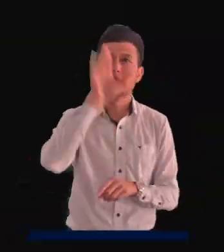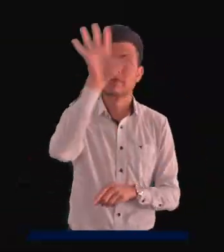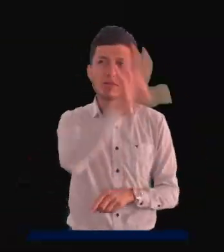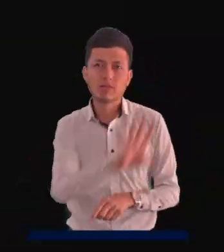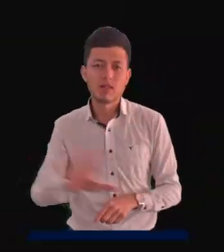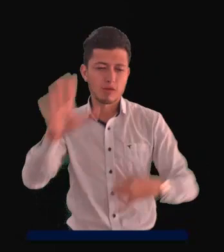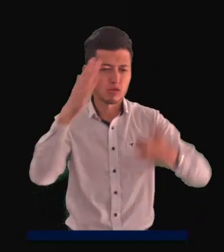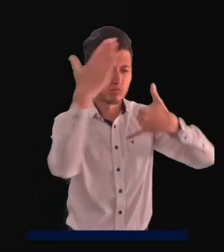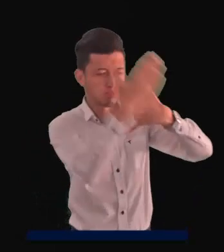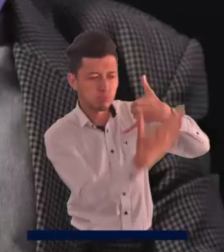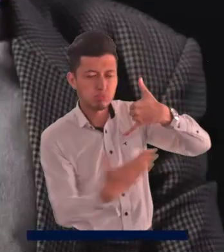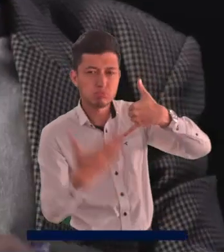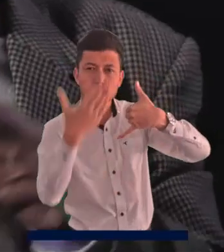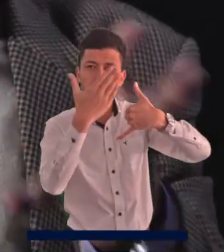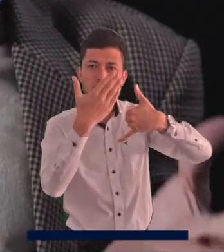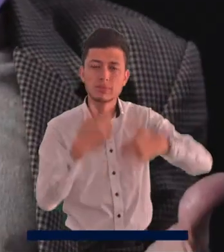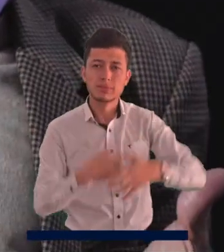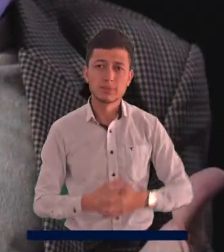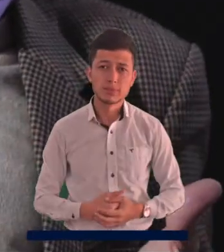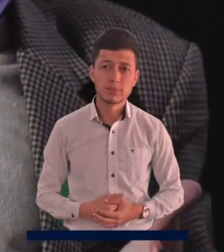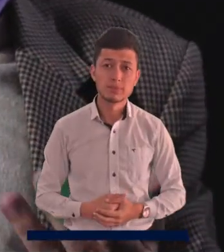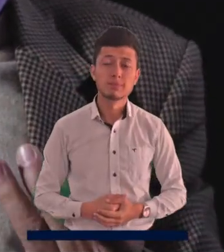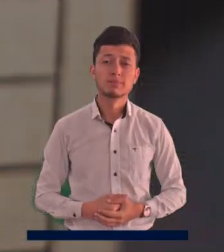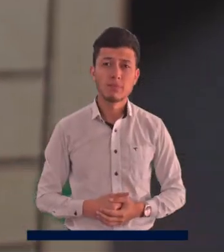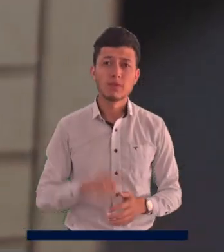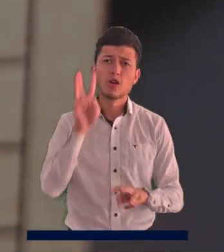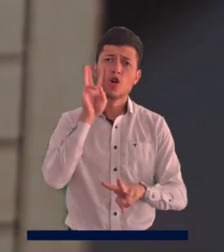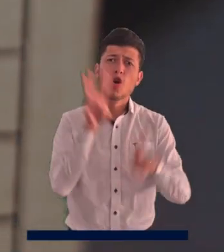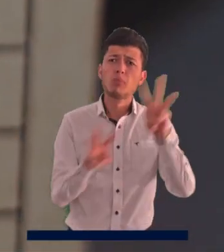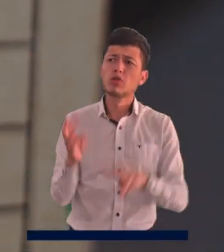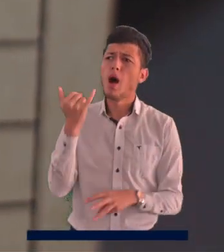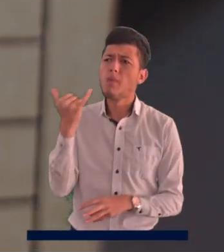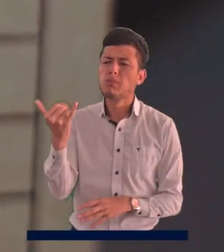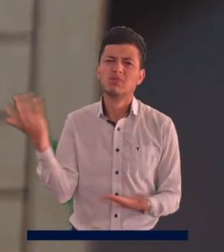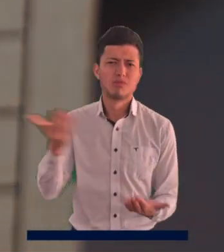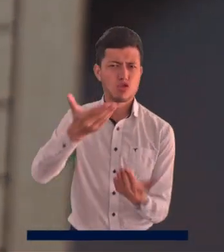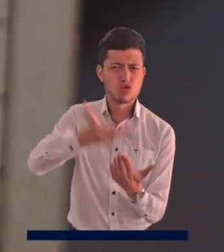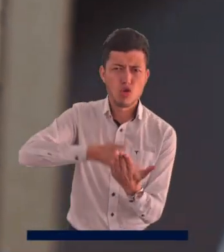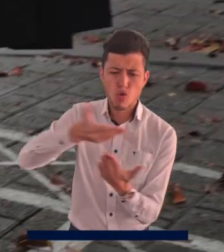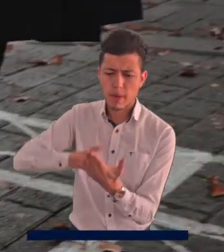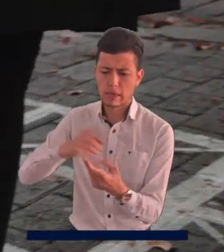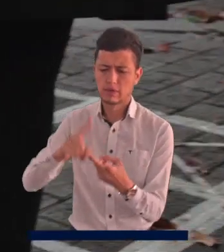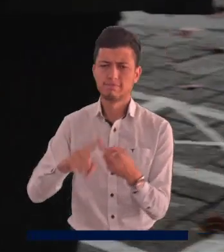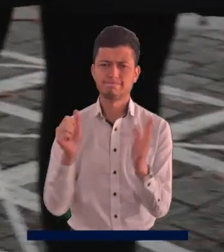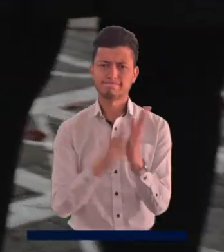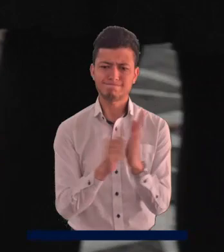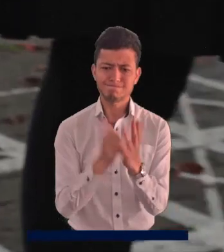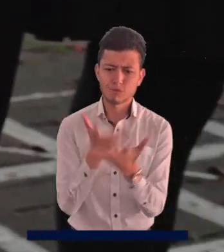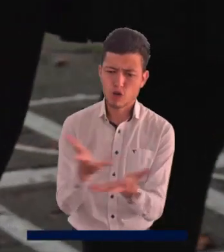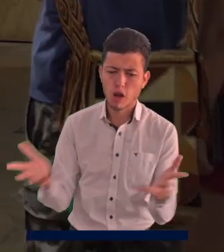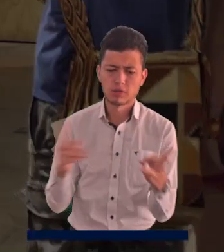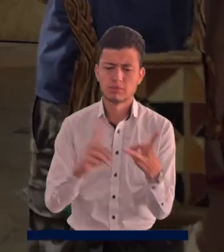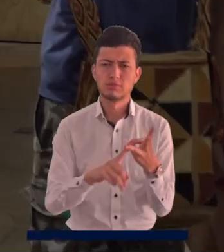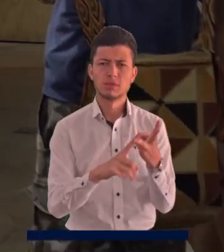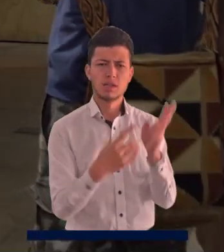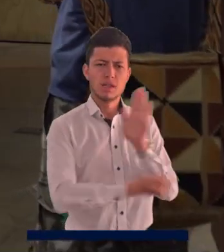a lo largo y ancho del país. ¿Qué va a haber en el museo? Todos los documentos, objetos,